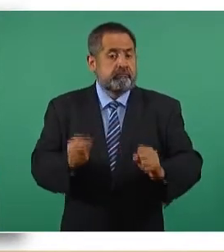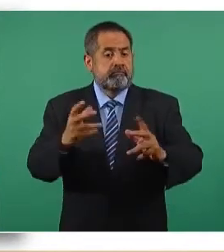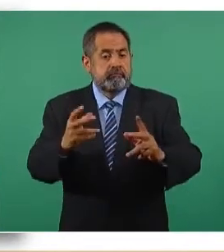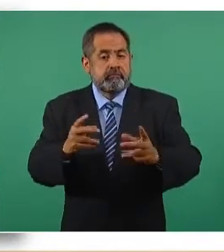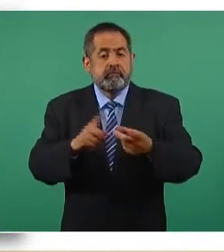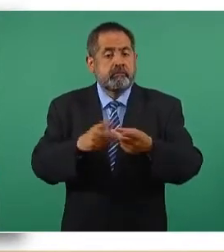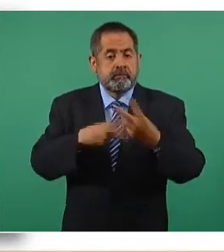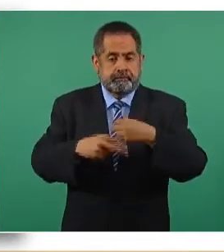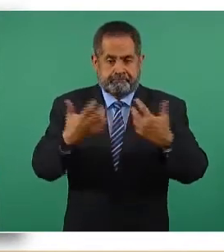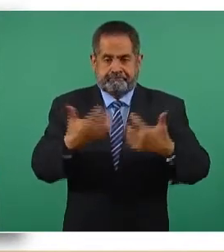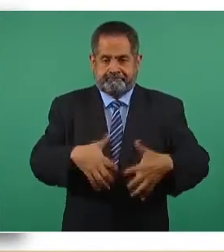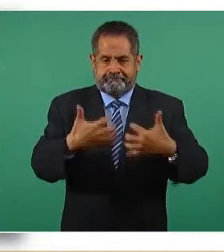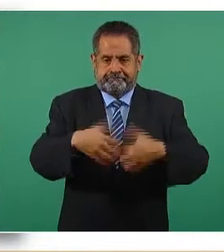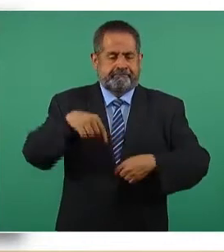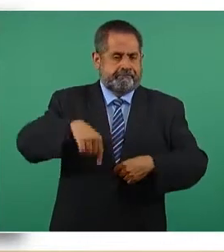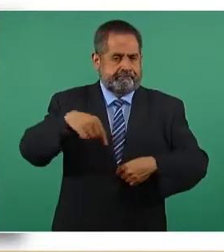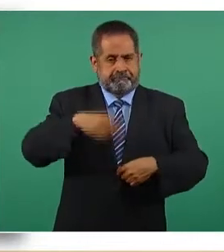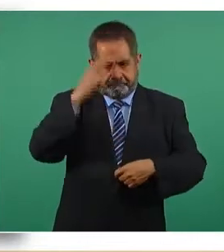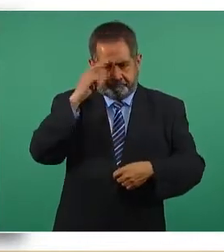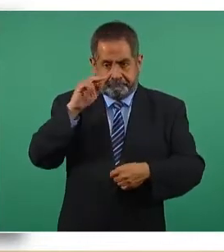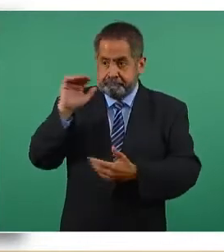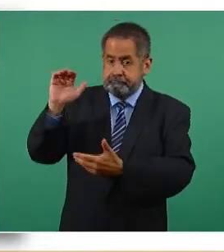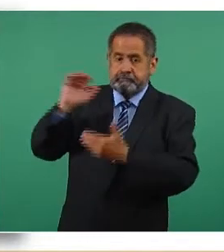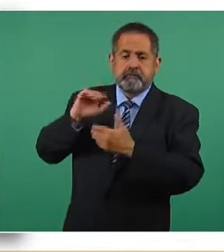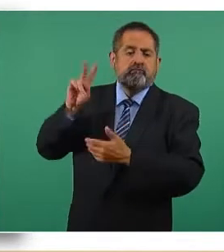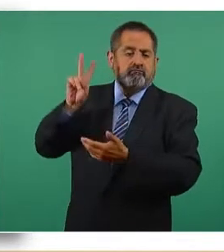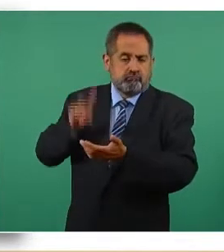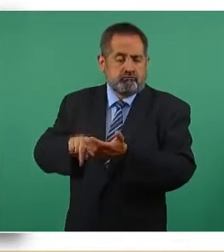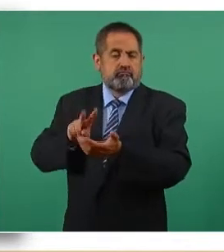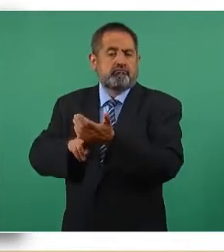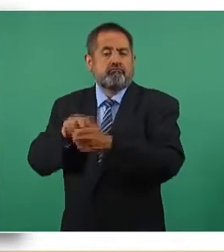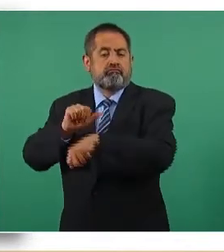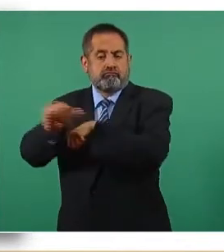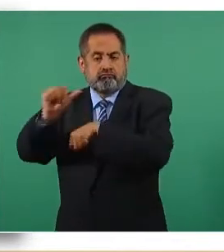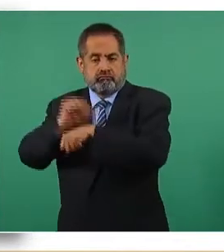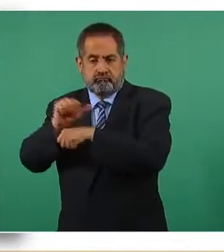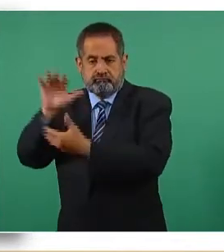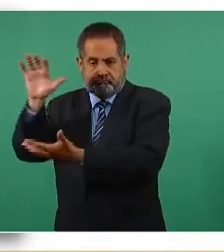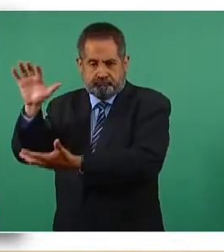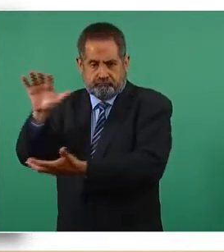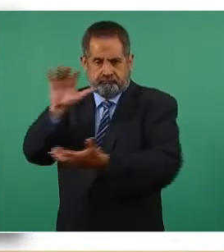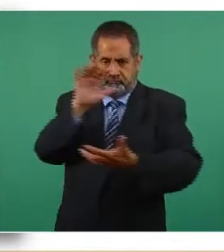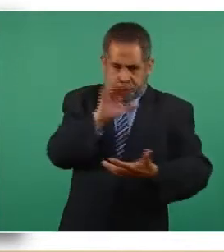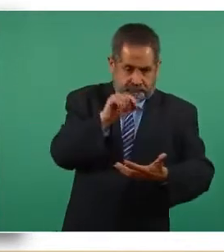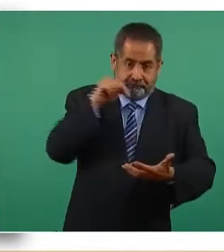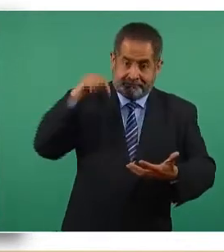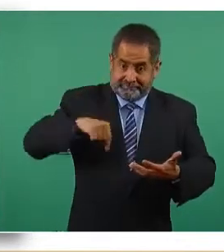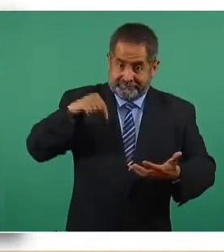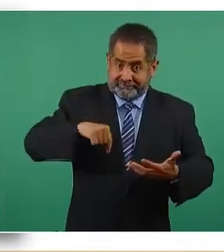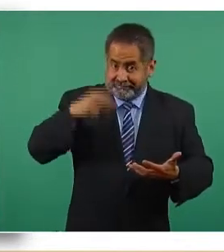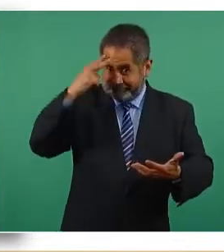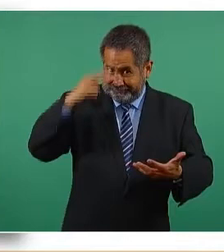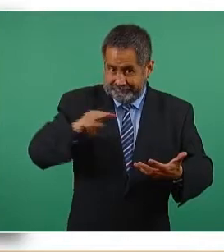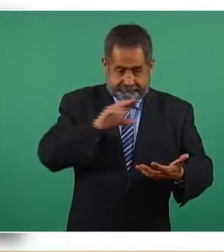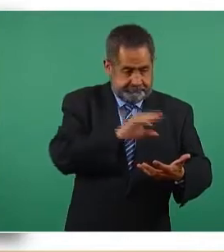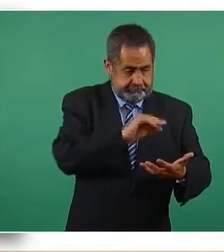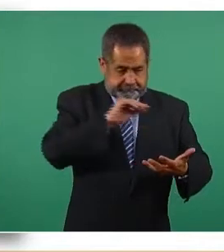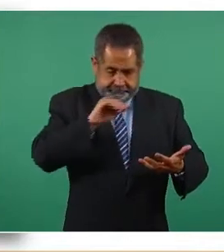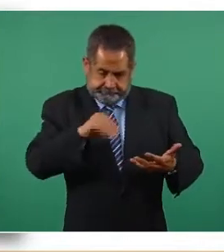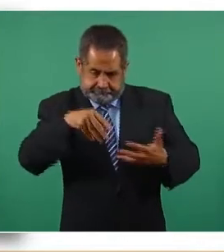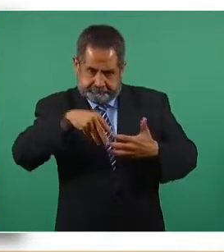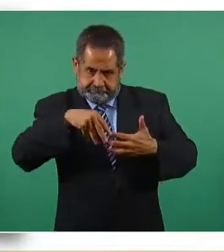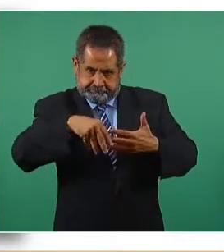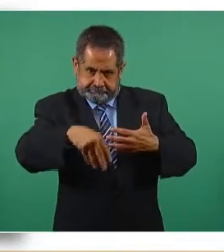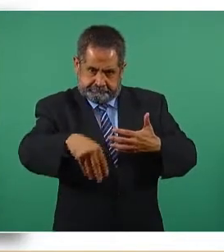de esta producción. La sustancia activa está hecha en Argentina. Si no se hubiese hecho este convenio en agosto del año pasado, pues